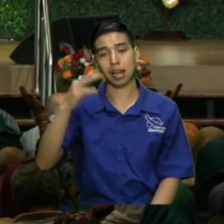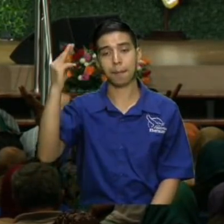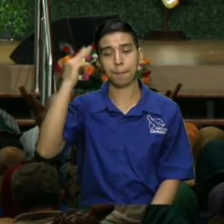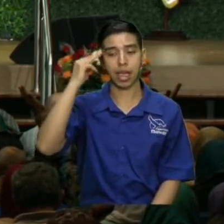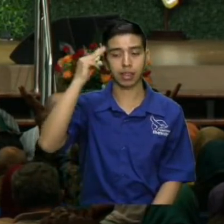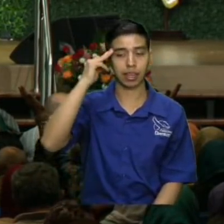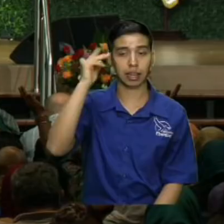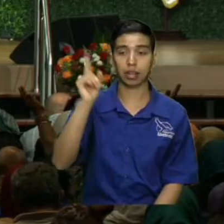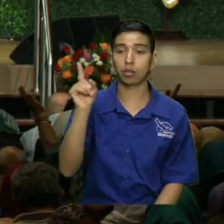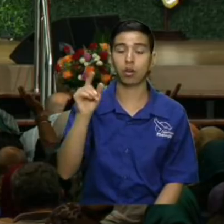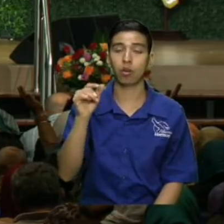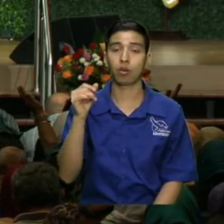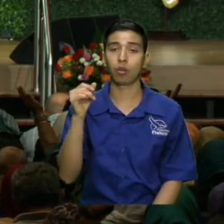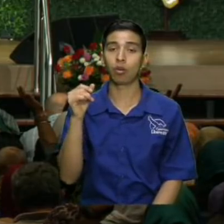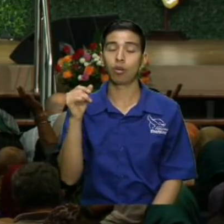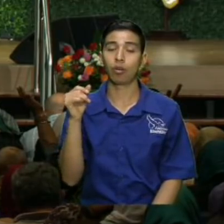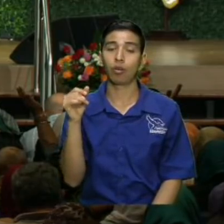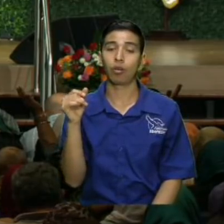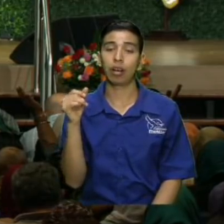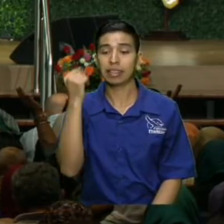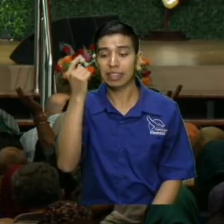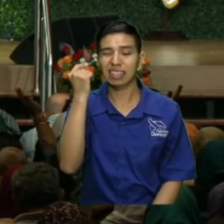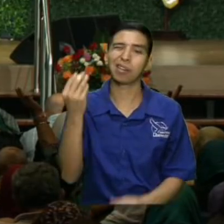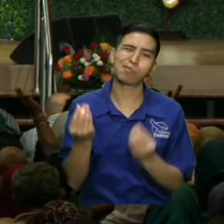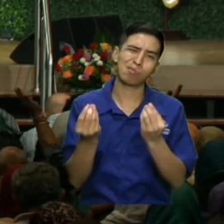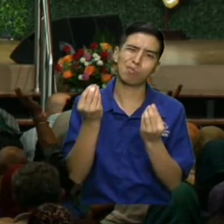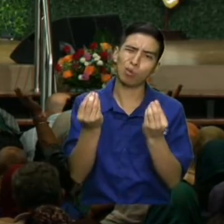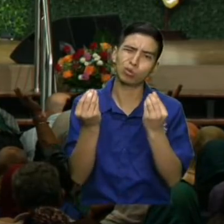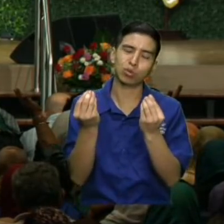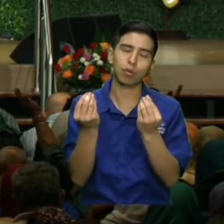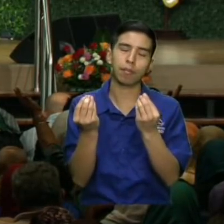tu misericordia infinita